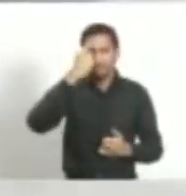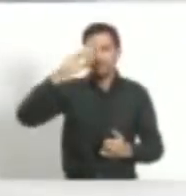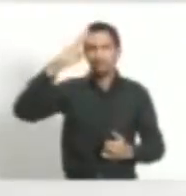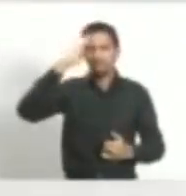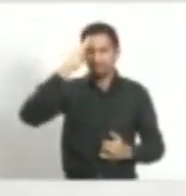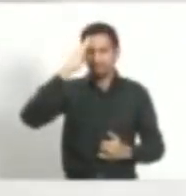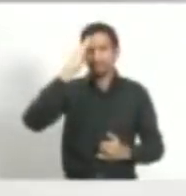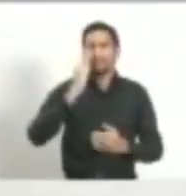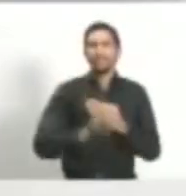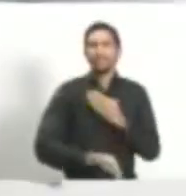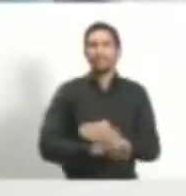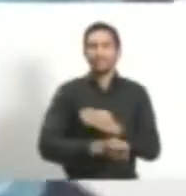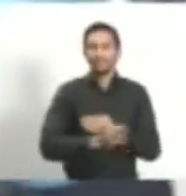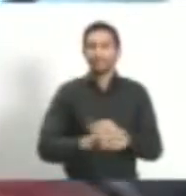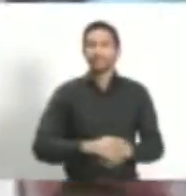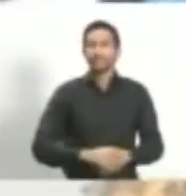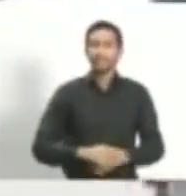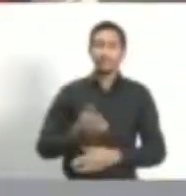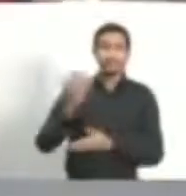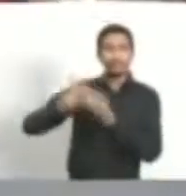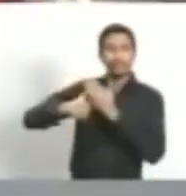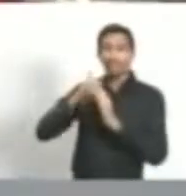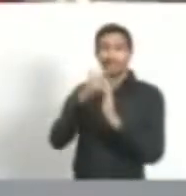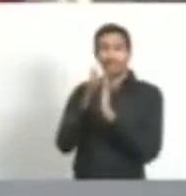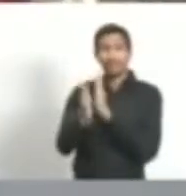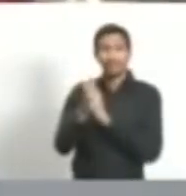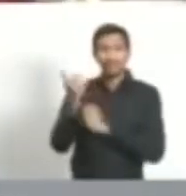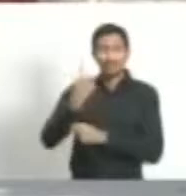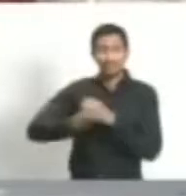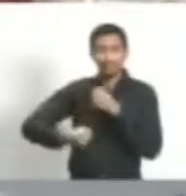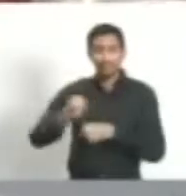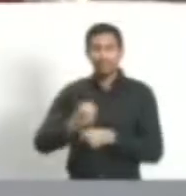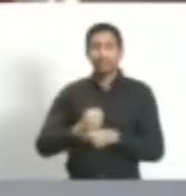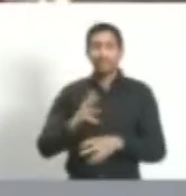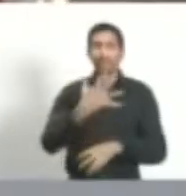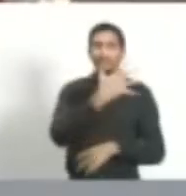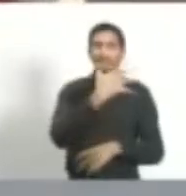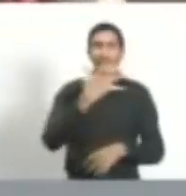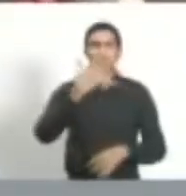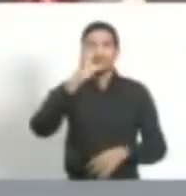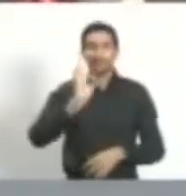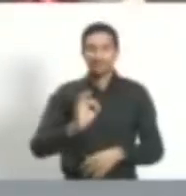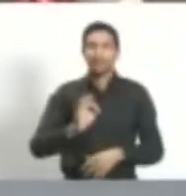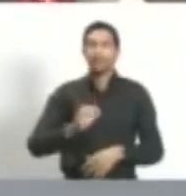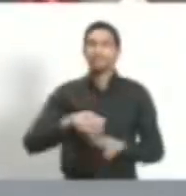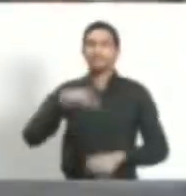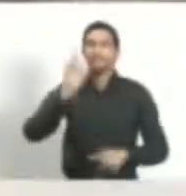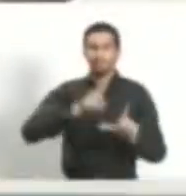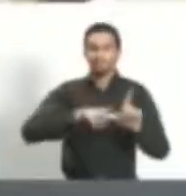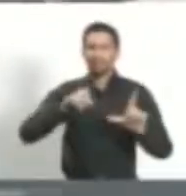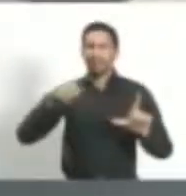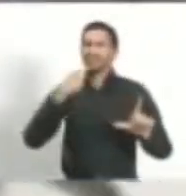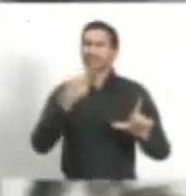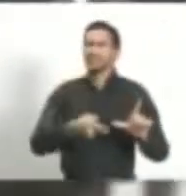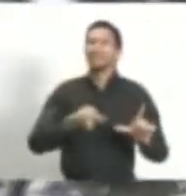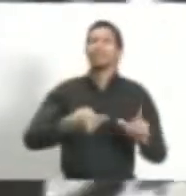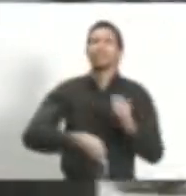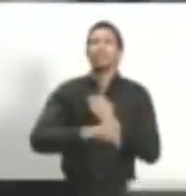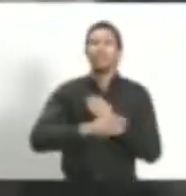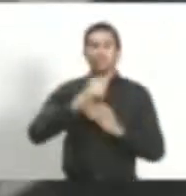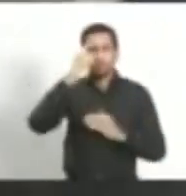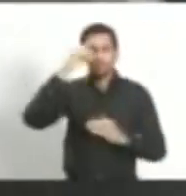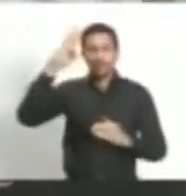año pasado más de 550 personas fueron víctimas de grupos paramilitares y otras 823